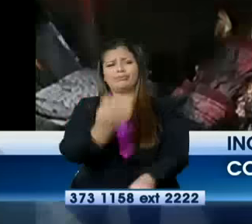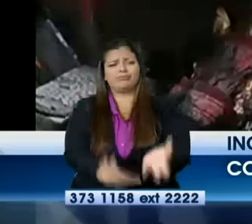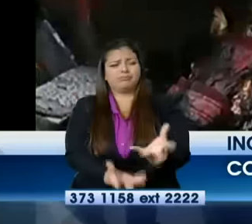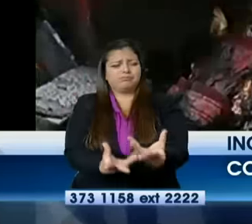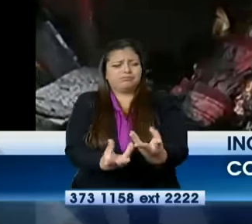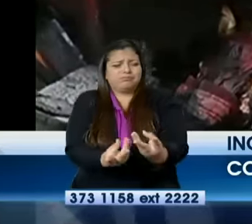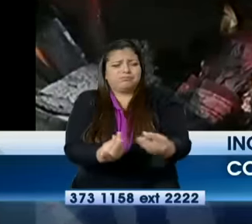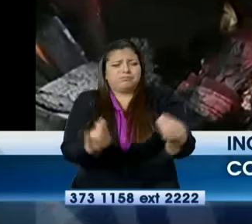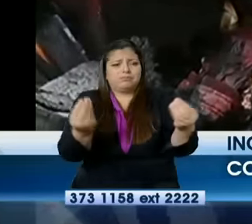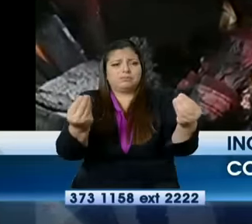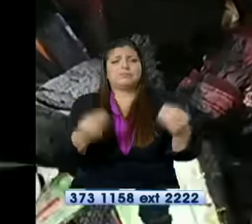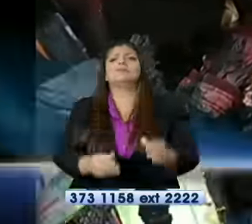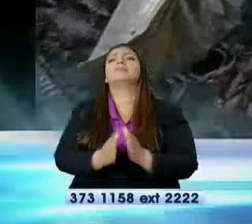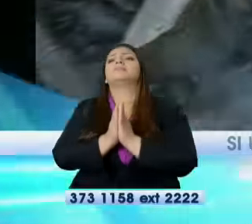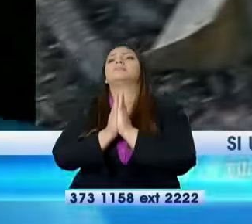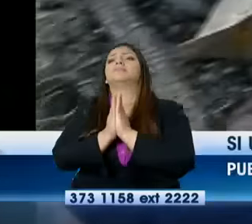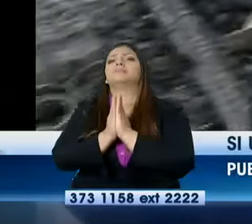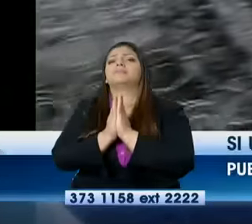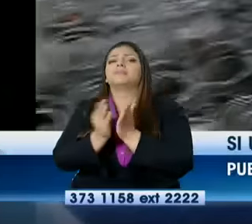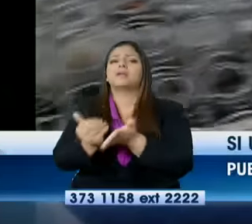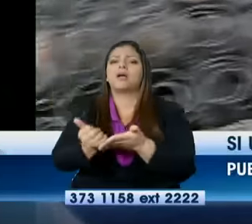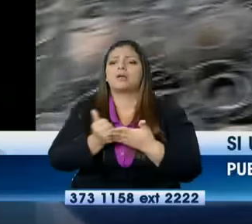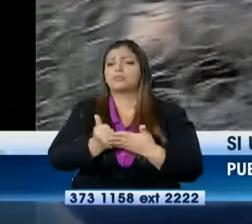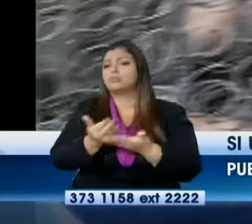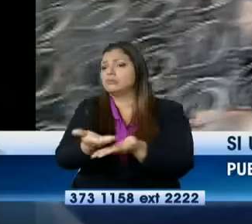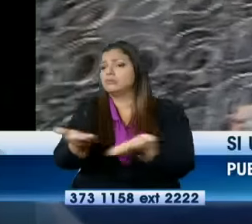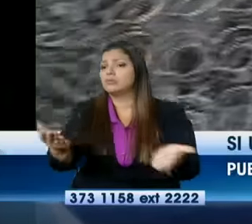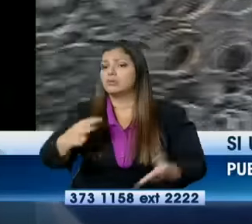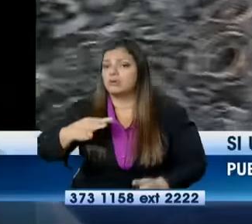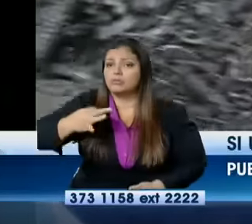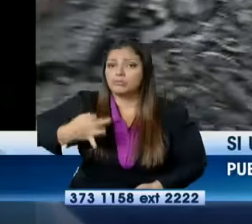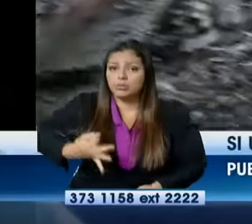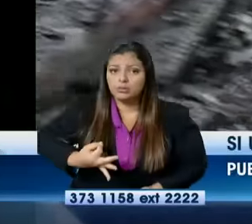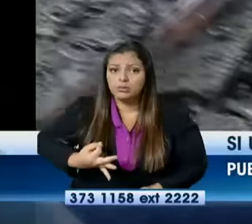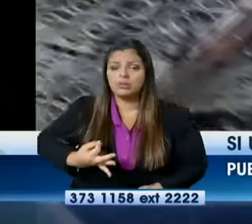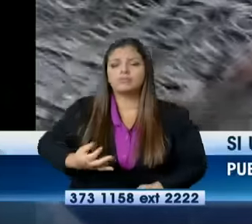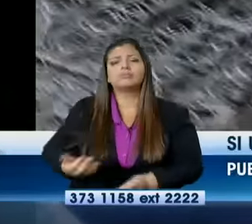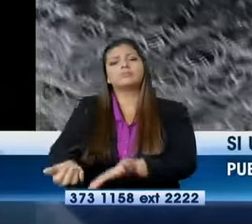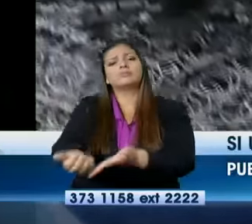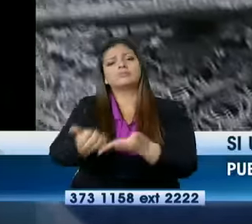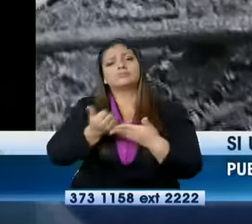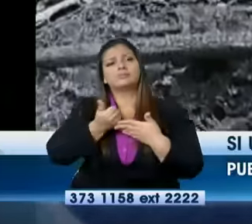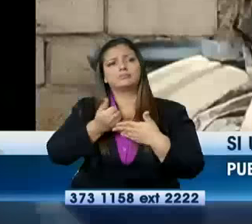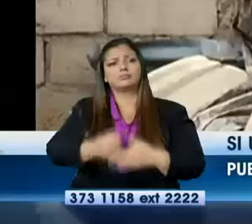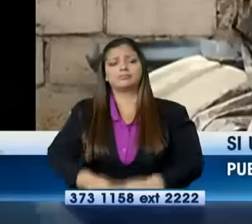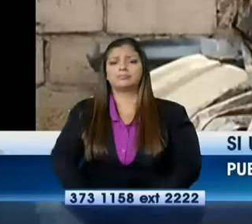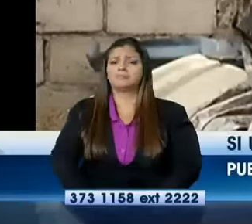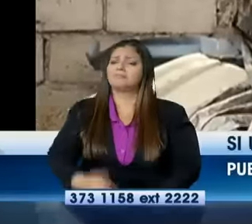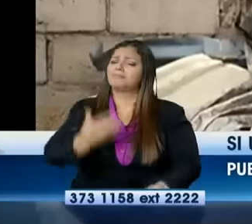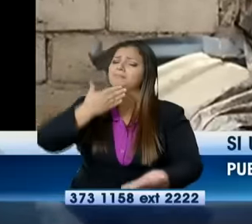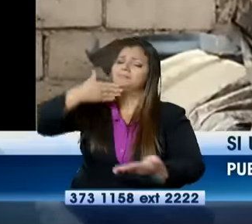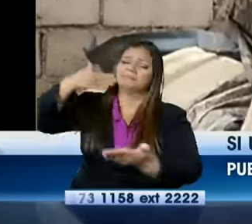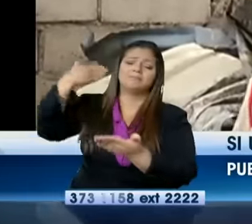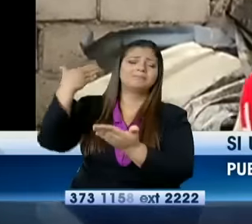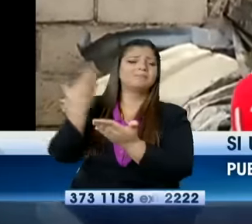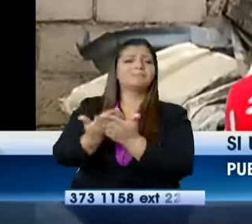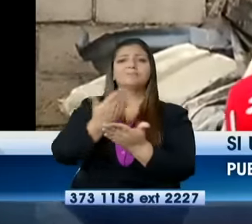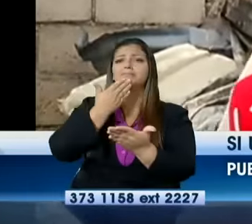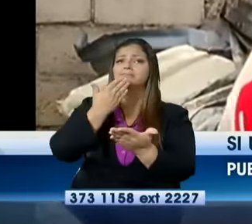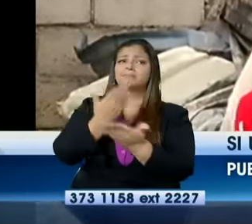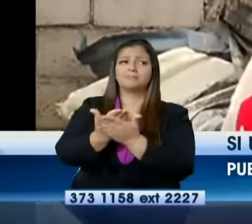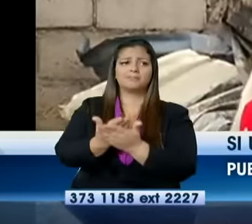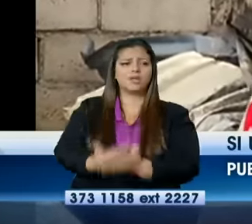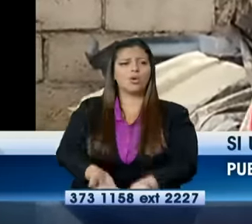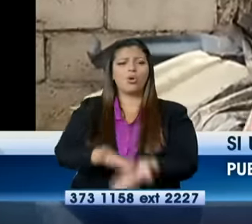de encontrar la pronta ayuda de personas caritativas. Si me ayudan, estoy muy eternamente agradecido. Gracias a Dios son